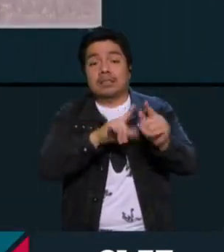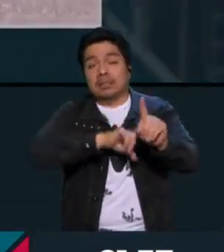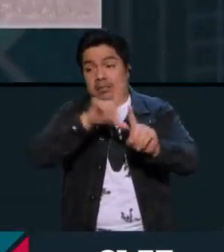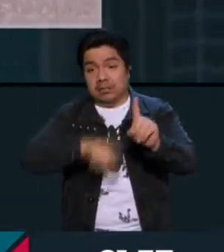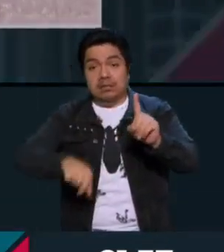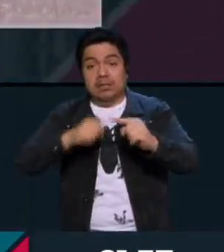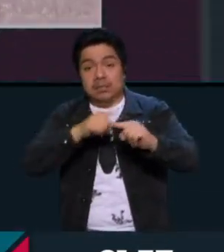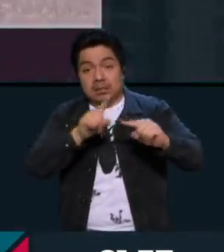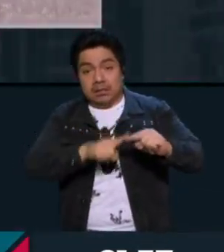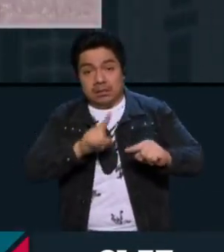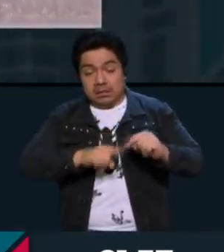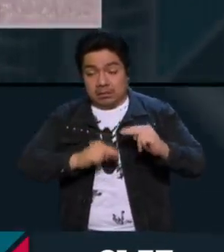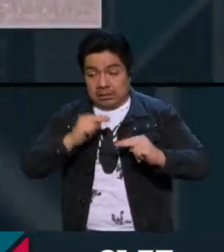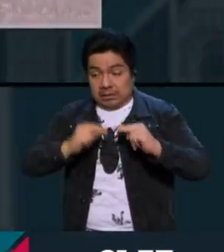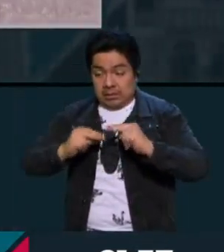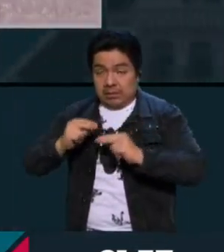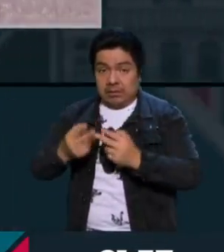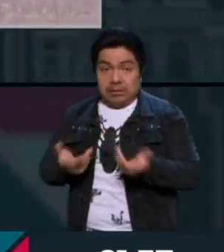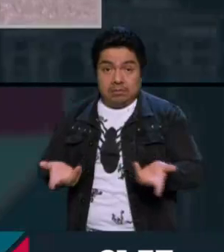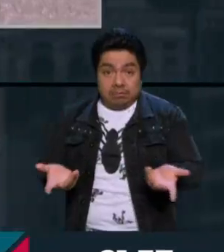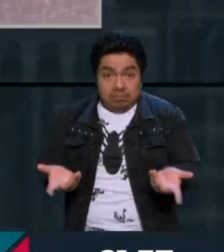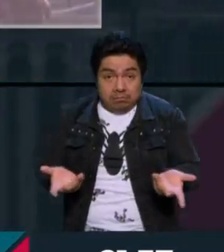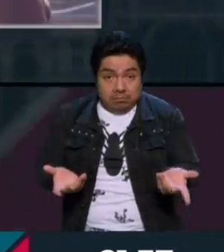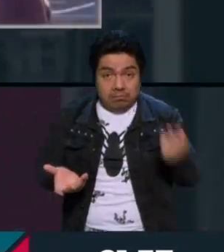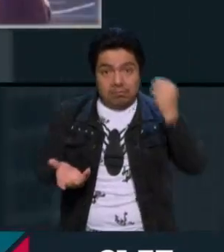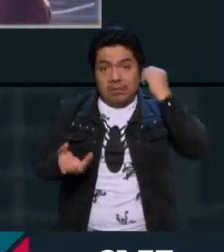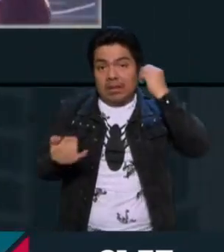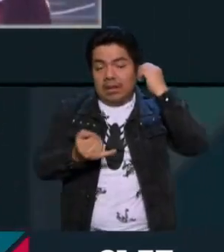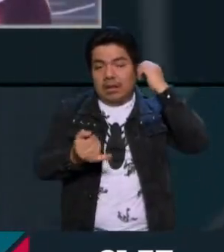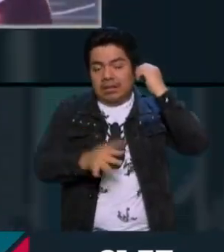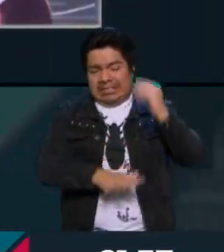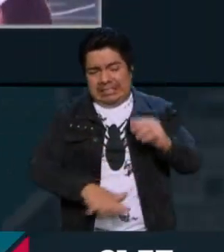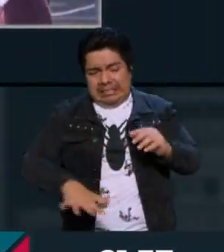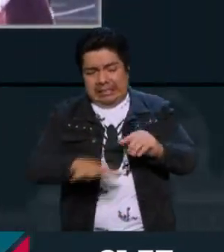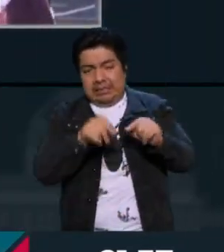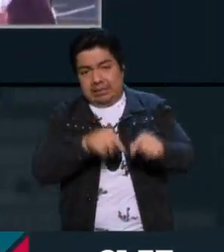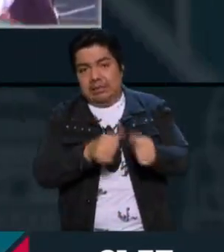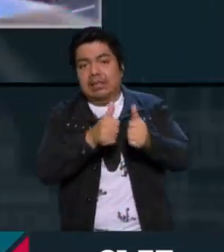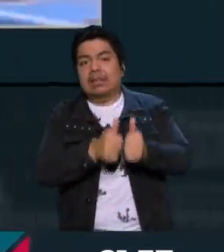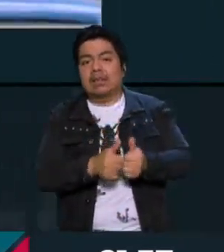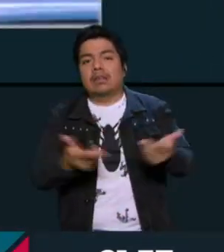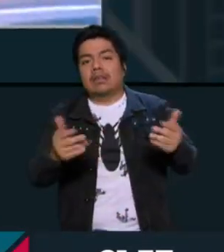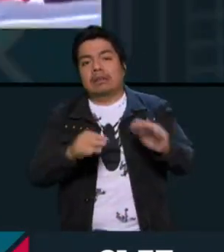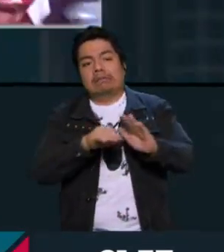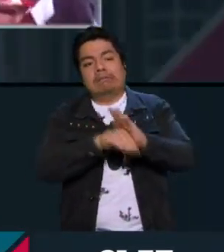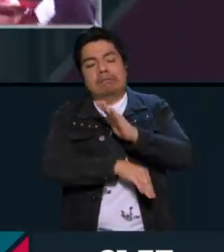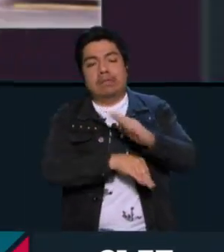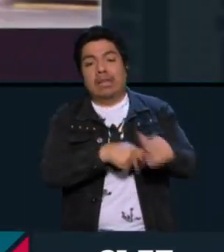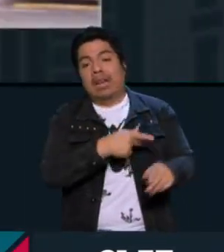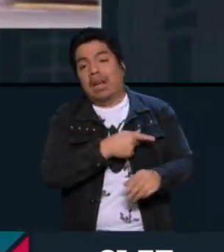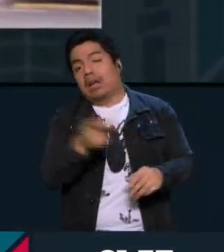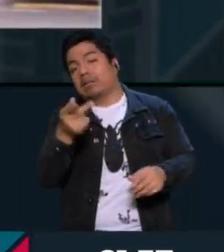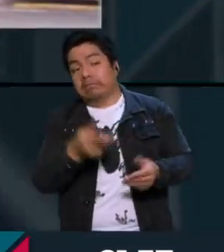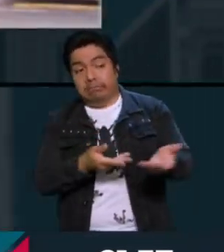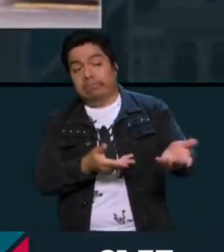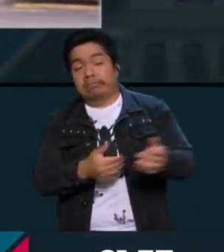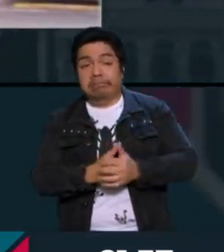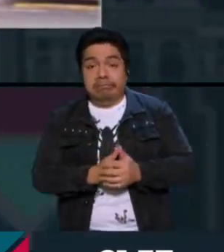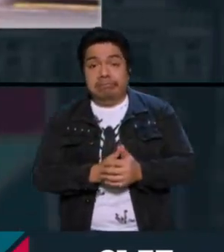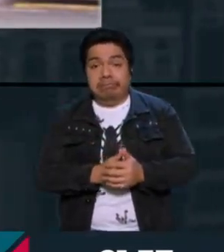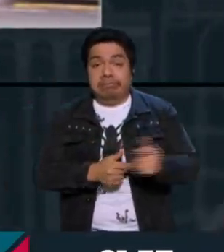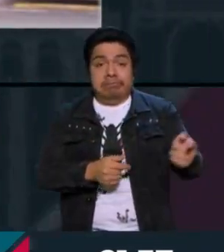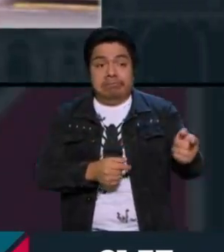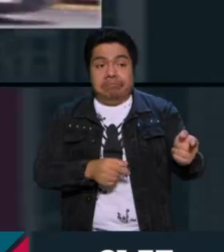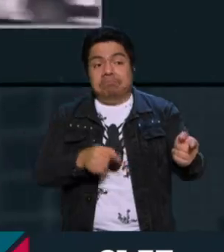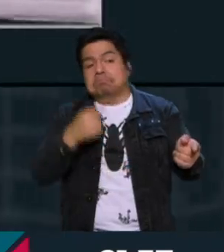estratos sociales, pero sobre todo de las clases sociales más desaventajadas. Pues yo creo que van a